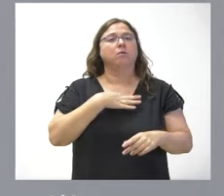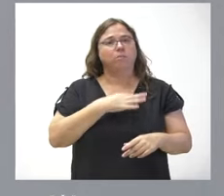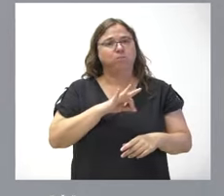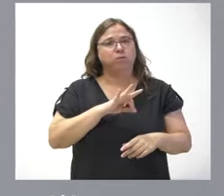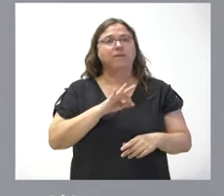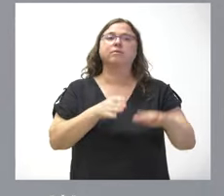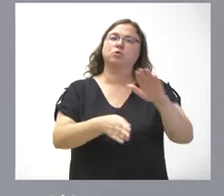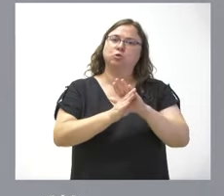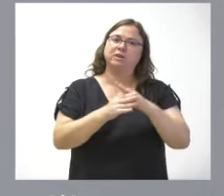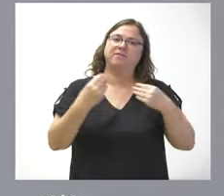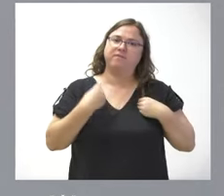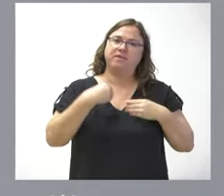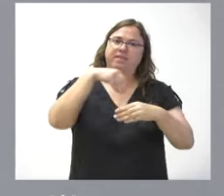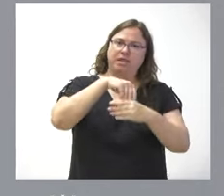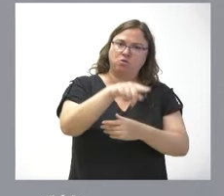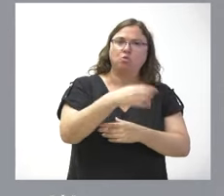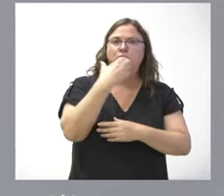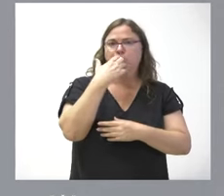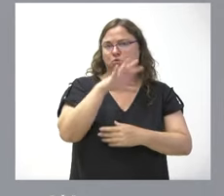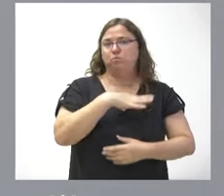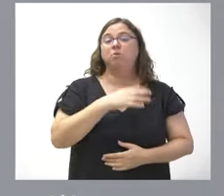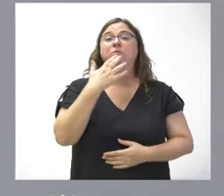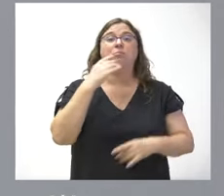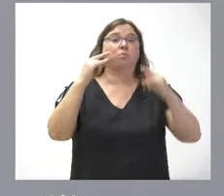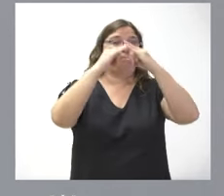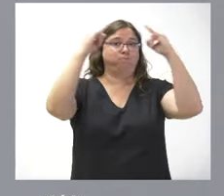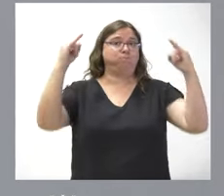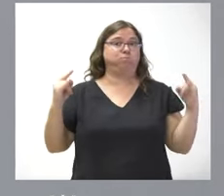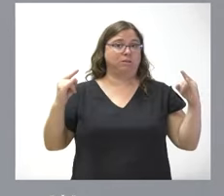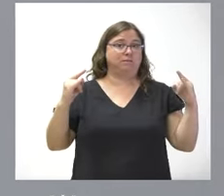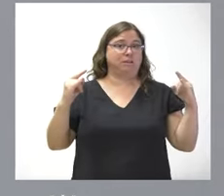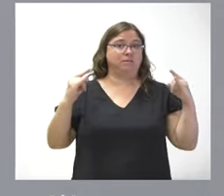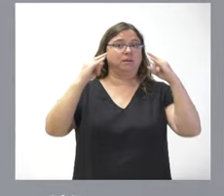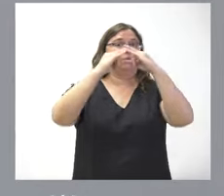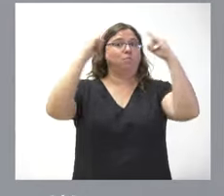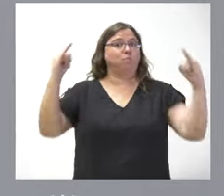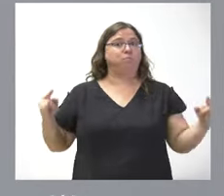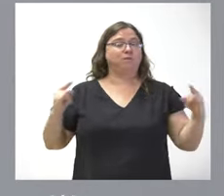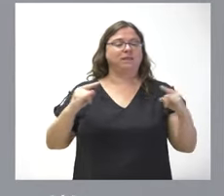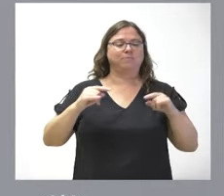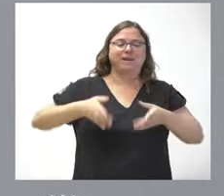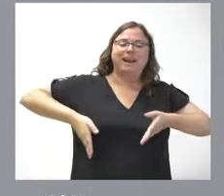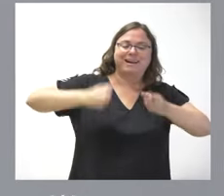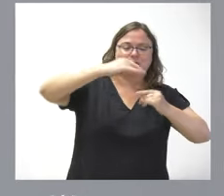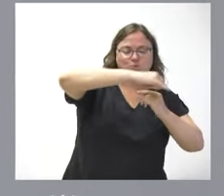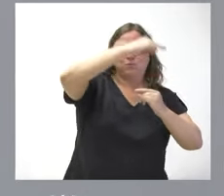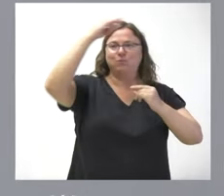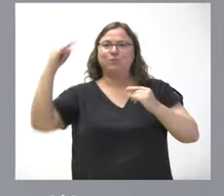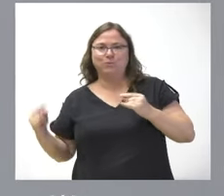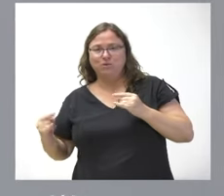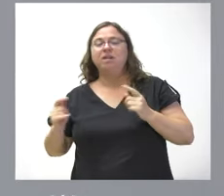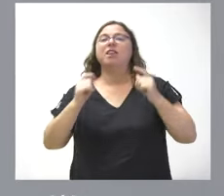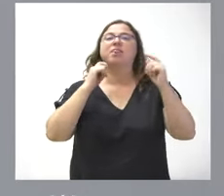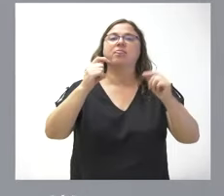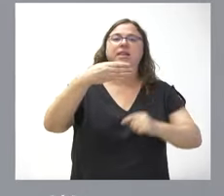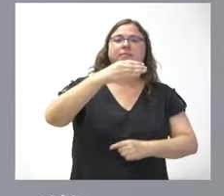con la residencia para la que fue diseñada y en este caso un puente para el tránsito de una orilla y otra del río su declaración como bien